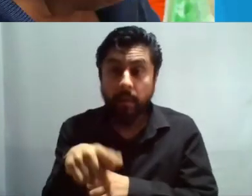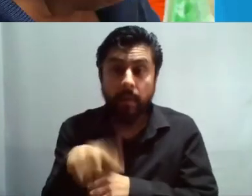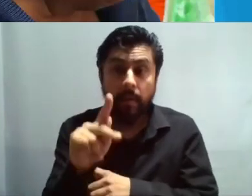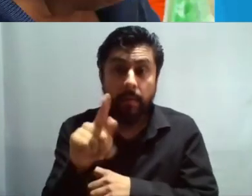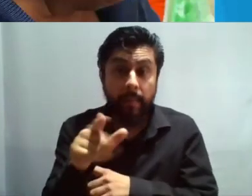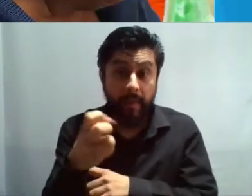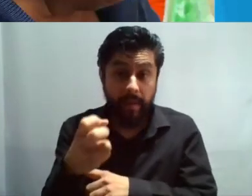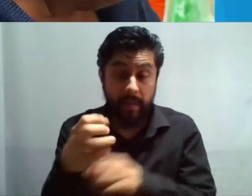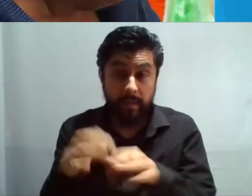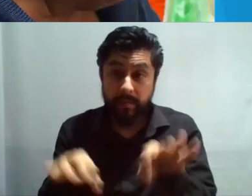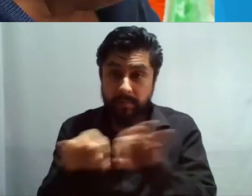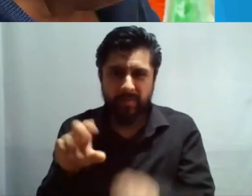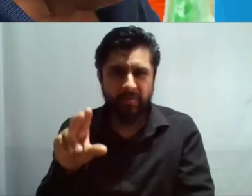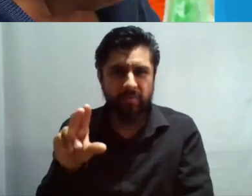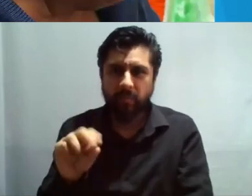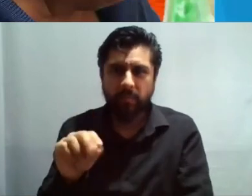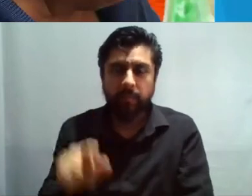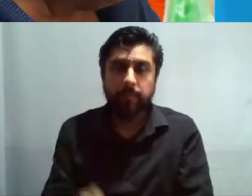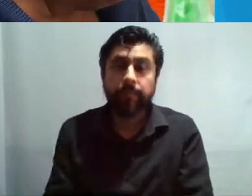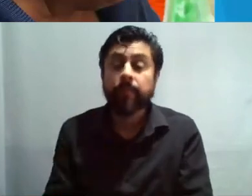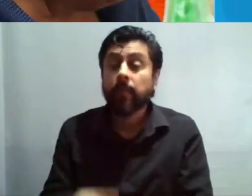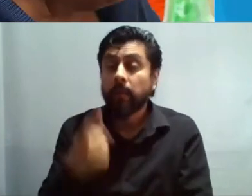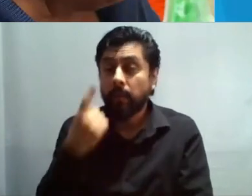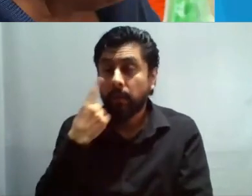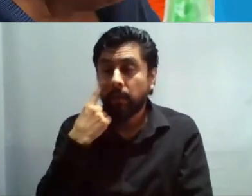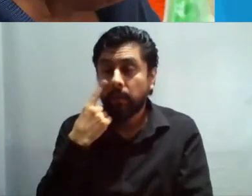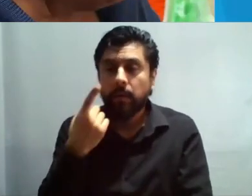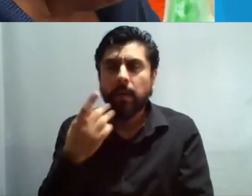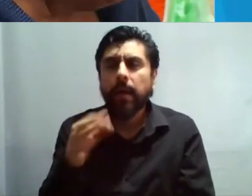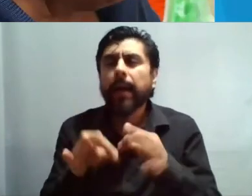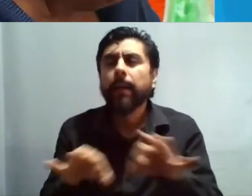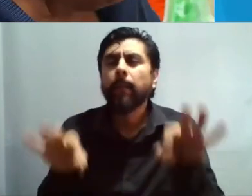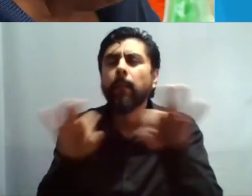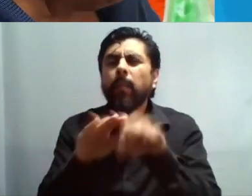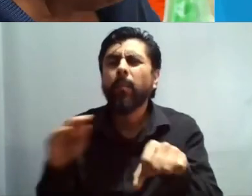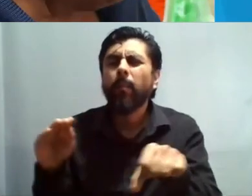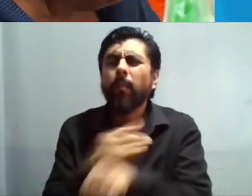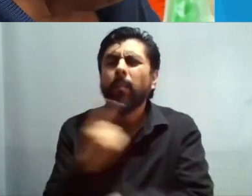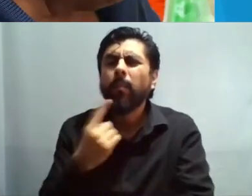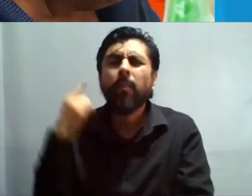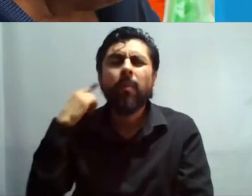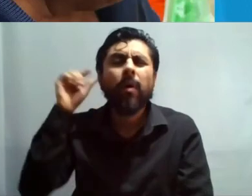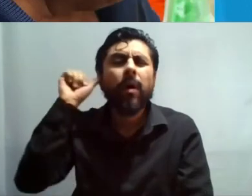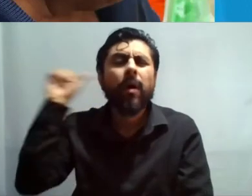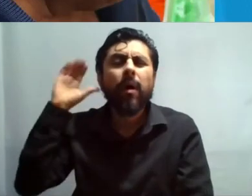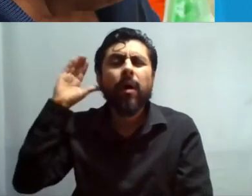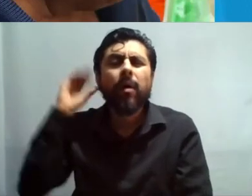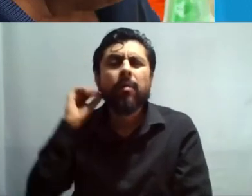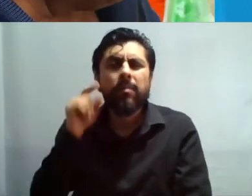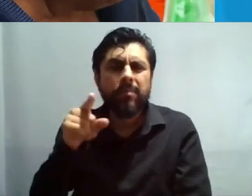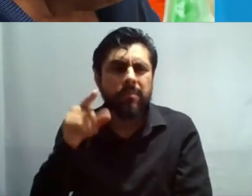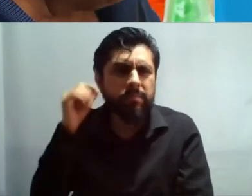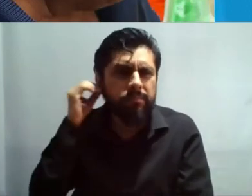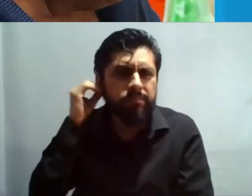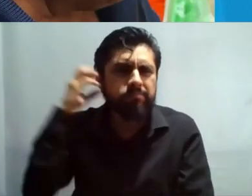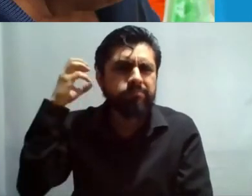importante. Eso no es importante. Hay que saber por qué tiene eso que ha salido a través de su conducto. Damos la